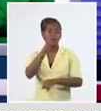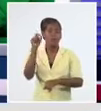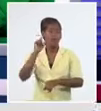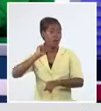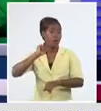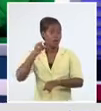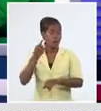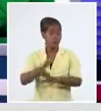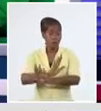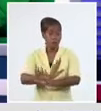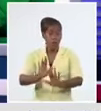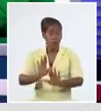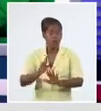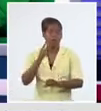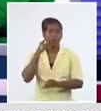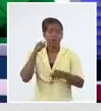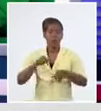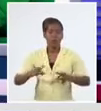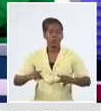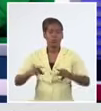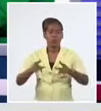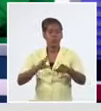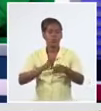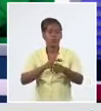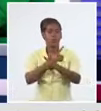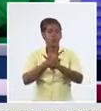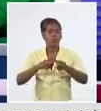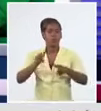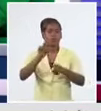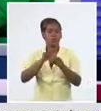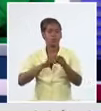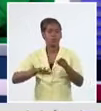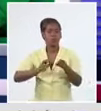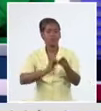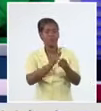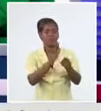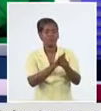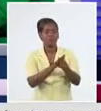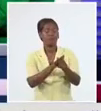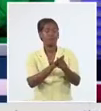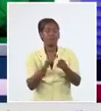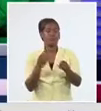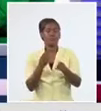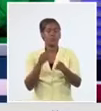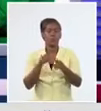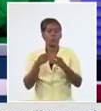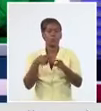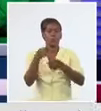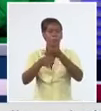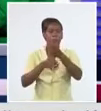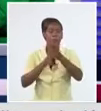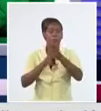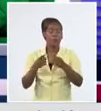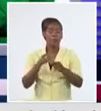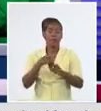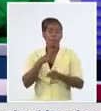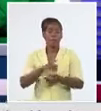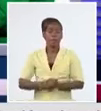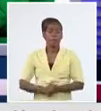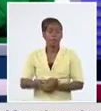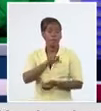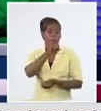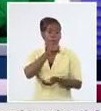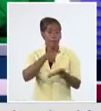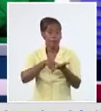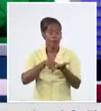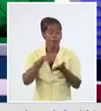oleadas precedentes. ¿Por qué introducimos el tema así? Porque una madre cuidadora es un niño sano, pero